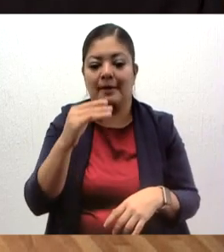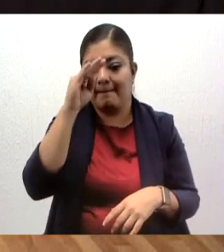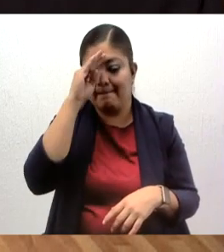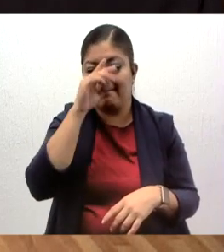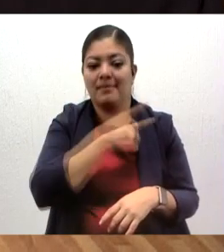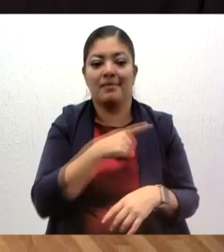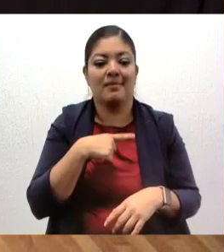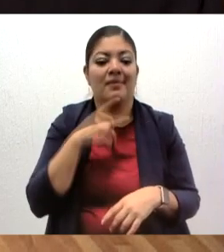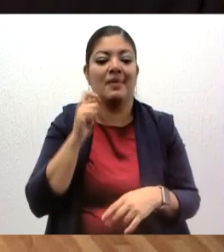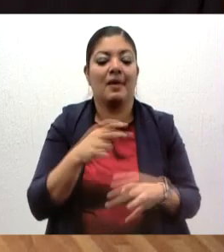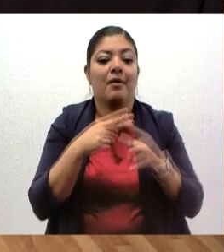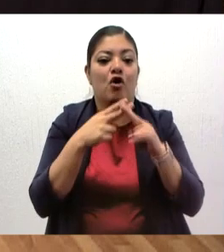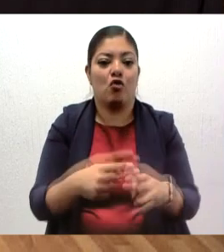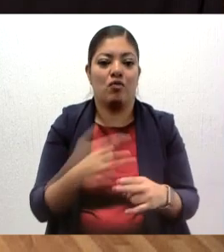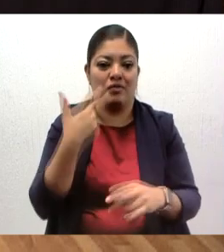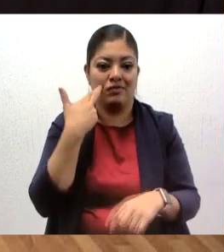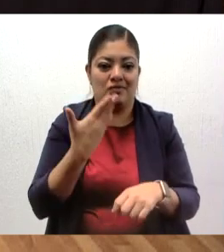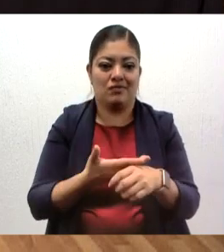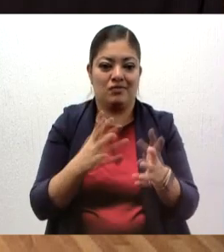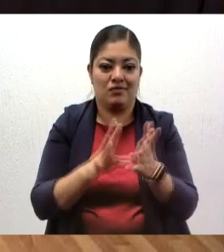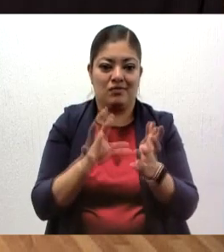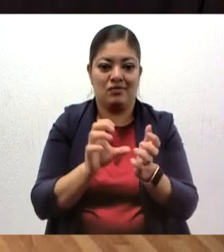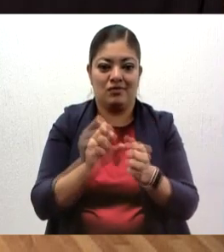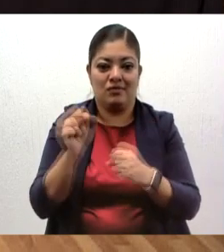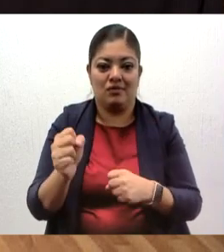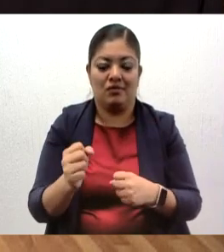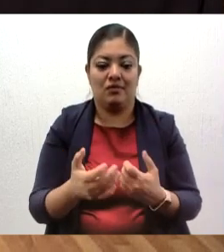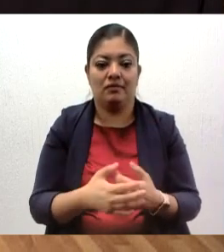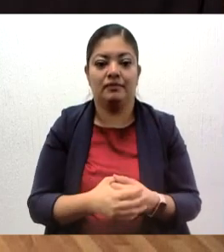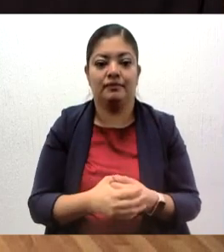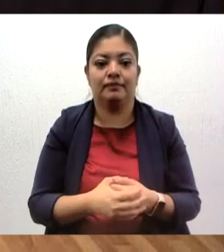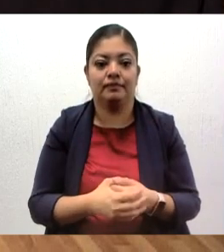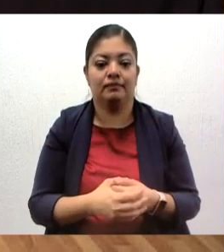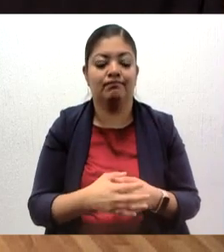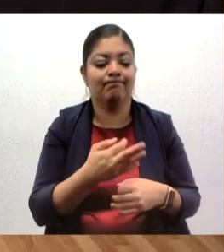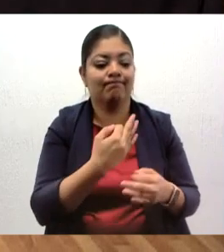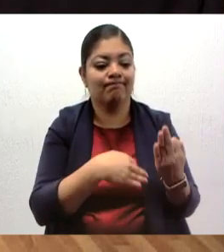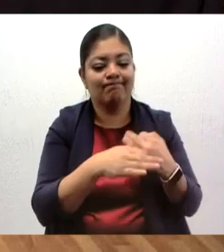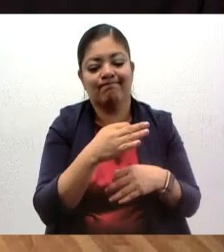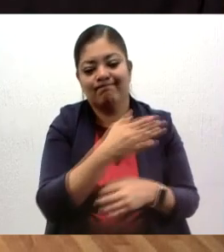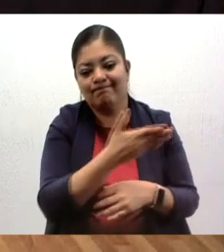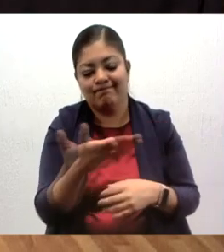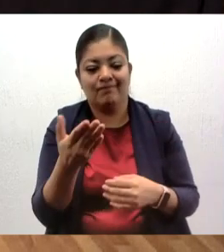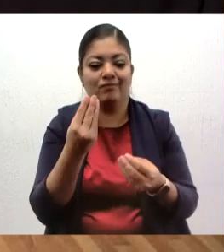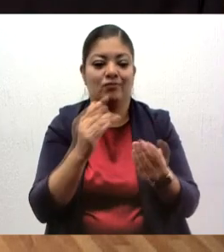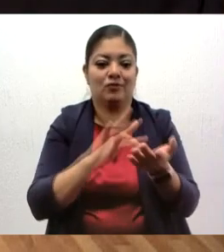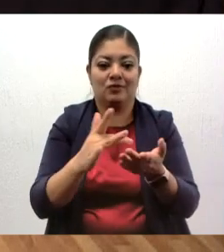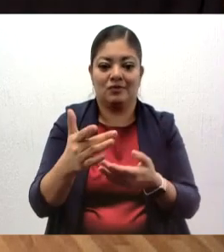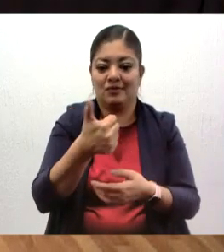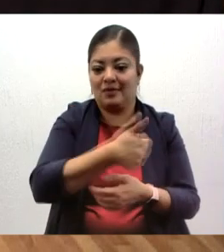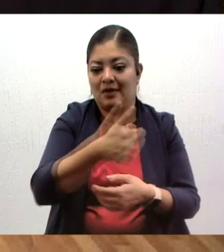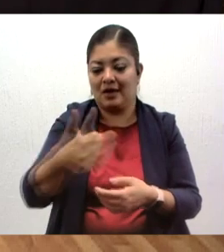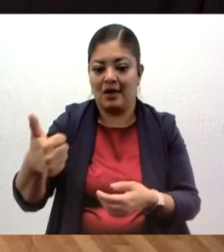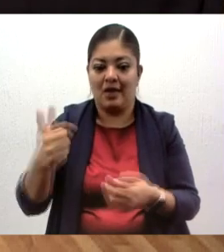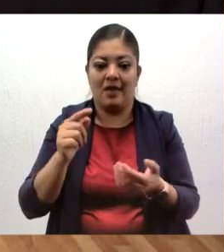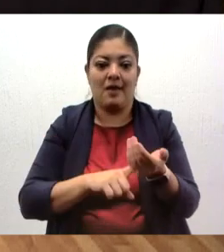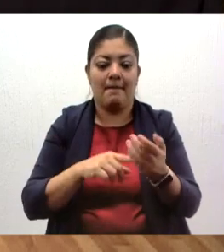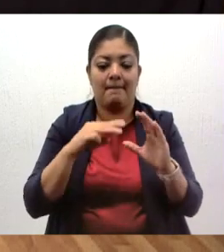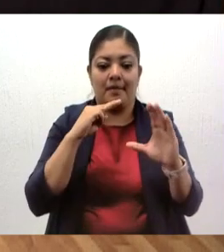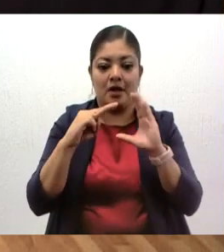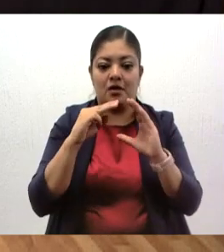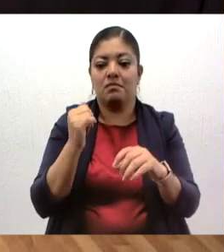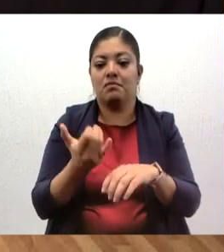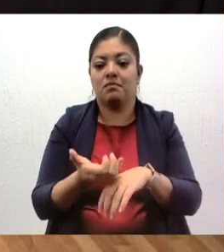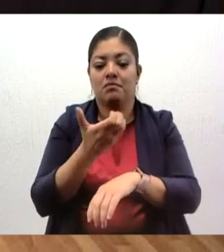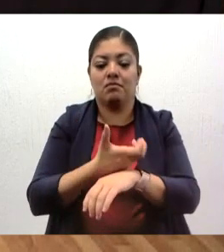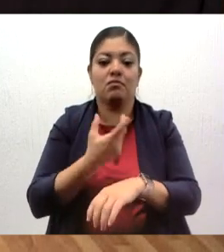responsabilidad constitucional de nuestra parte Muchísimas gracias agradecemos a todas y a cada uno de los medios a mis compañeros diputados estamos